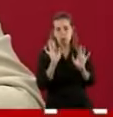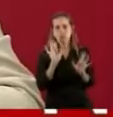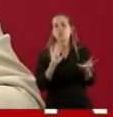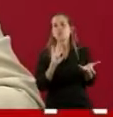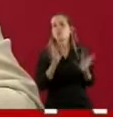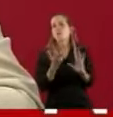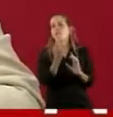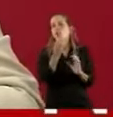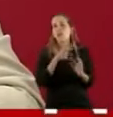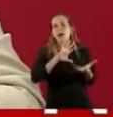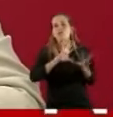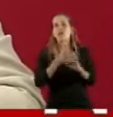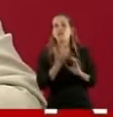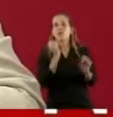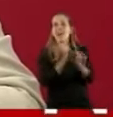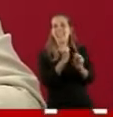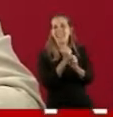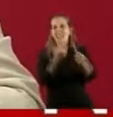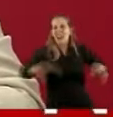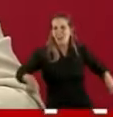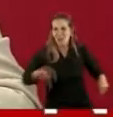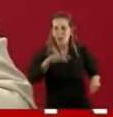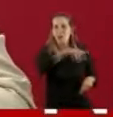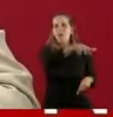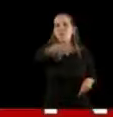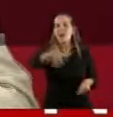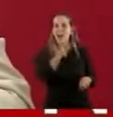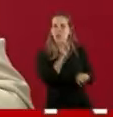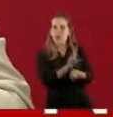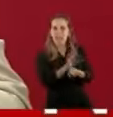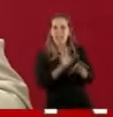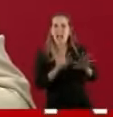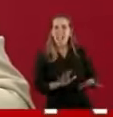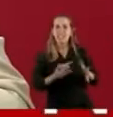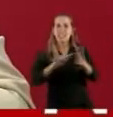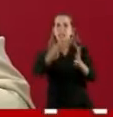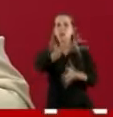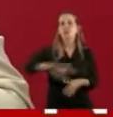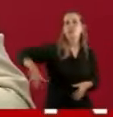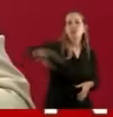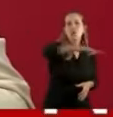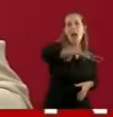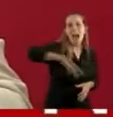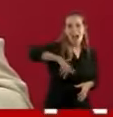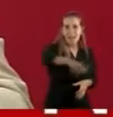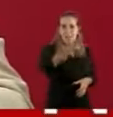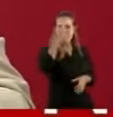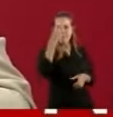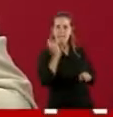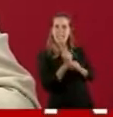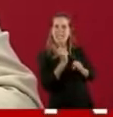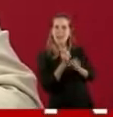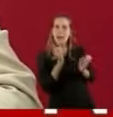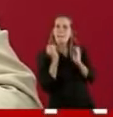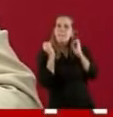una forma de trabajo en la que la ciudad trabaja para mejorar